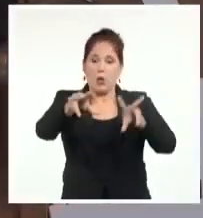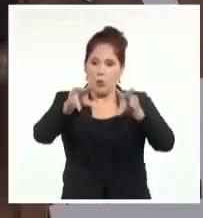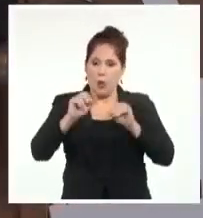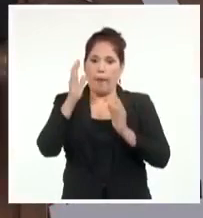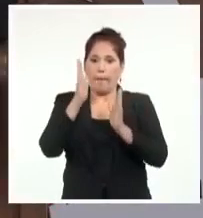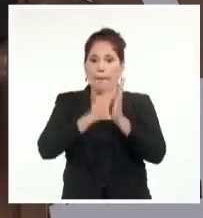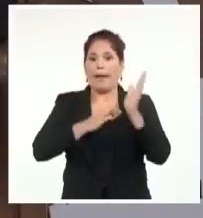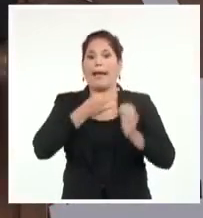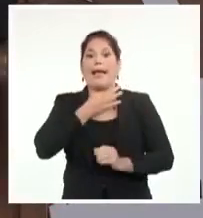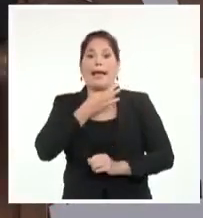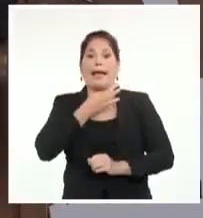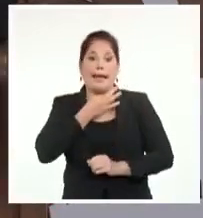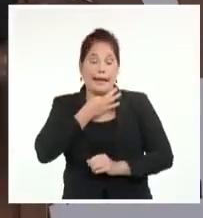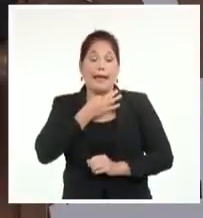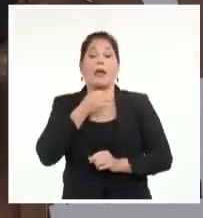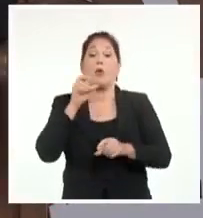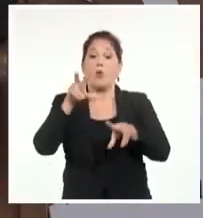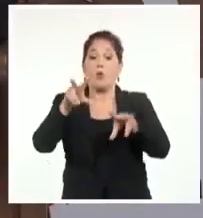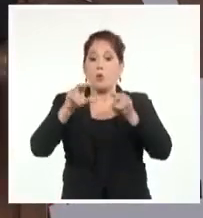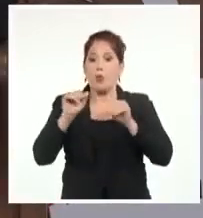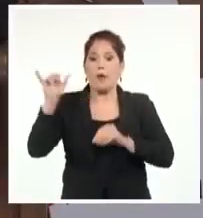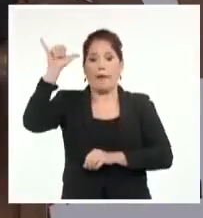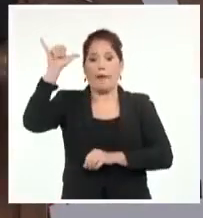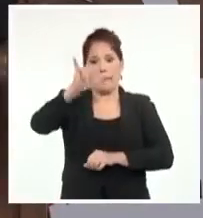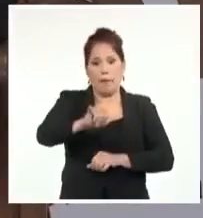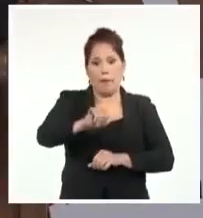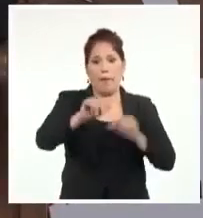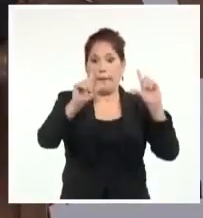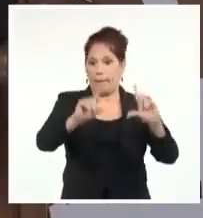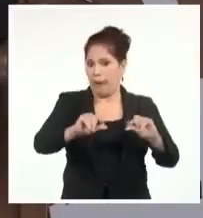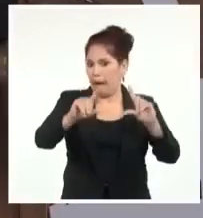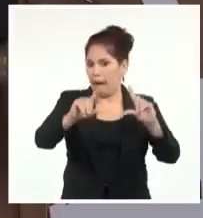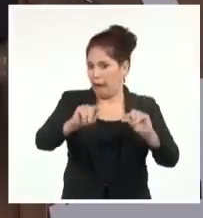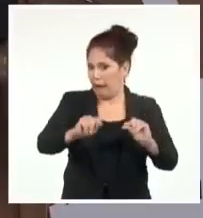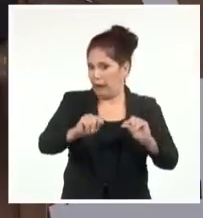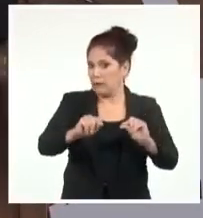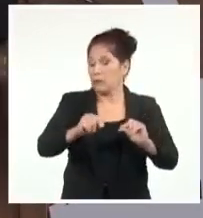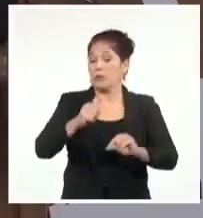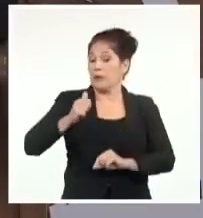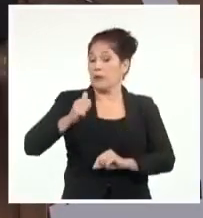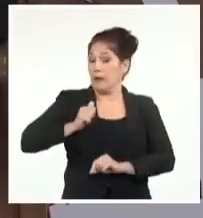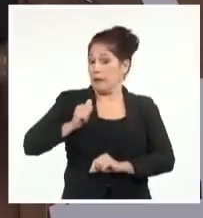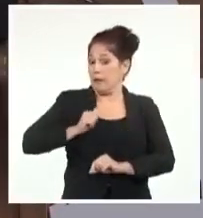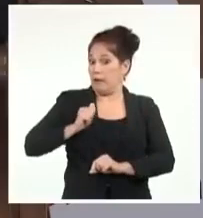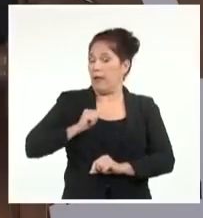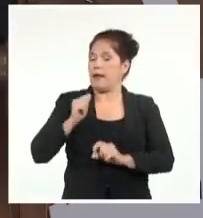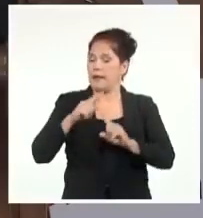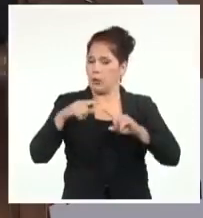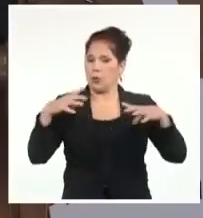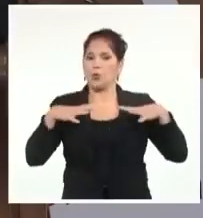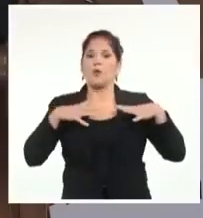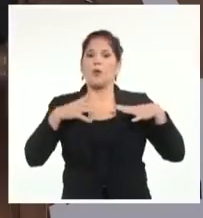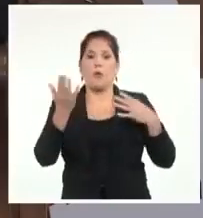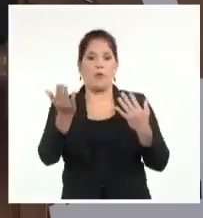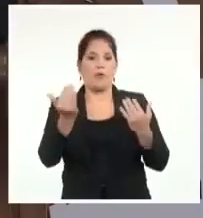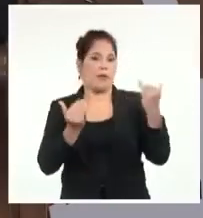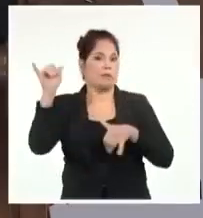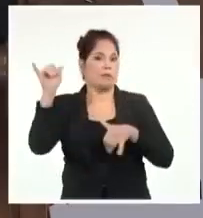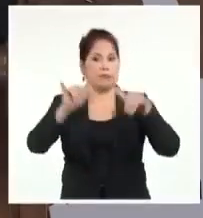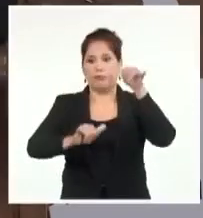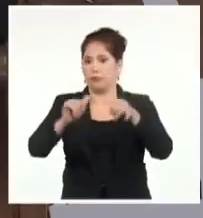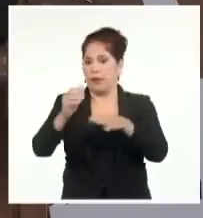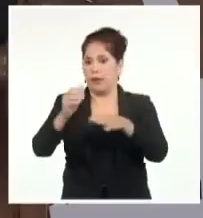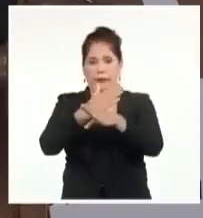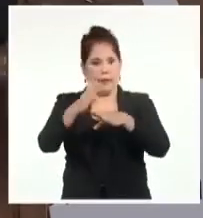enero. Estamos hablando de SOP, una línea aérea de bajo costo canadiense y que también estará tributando en materia de emisión